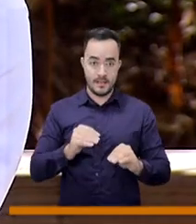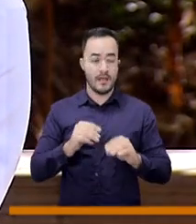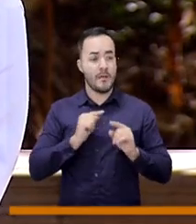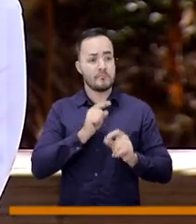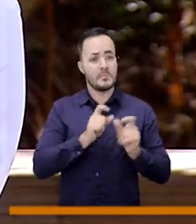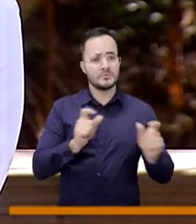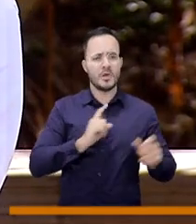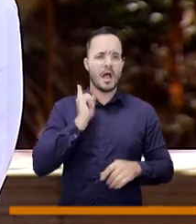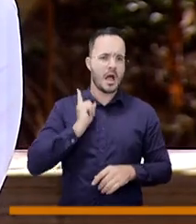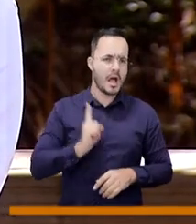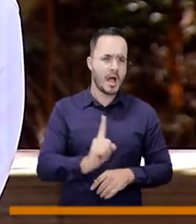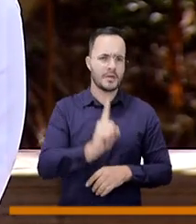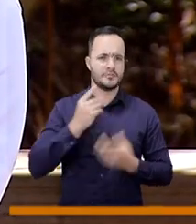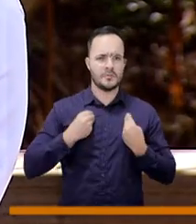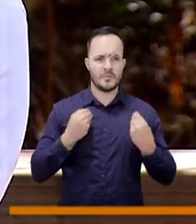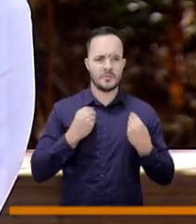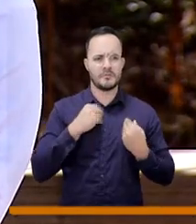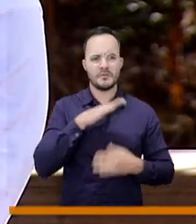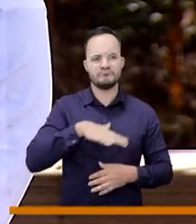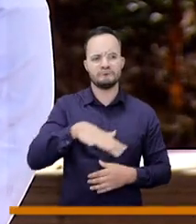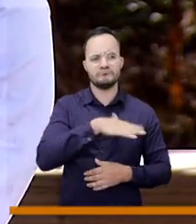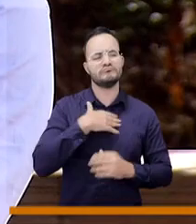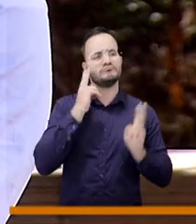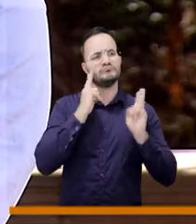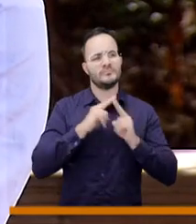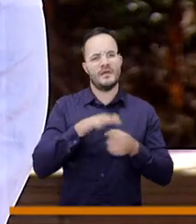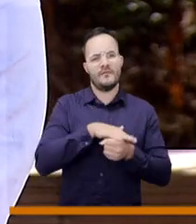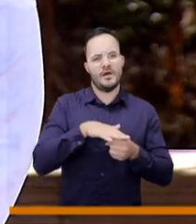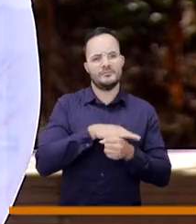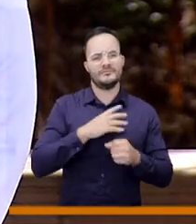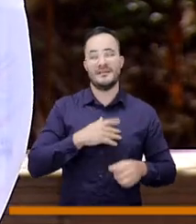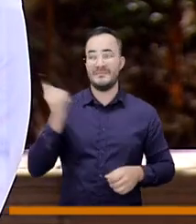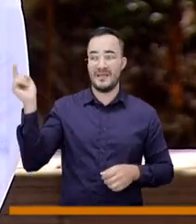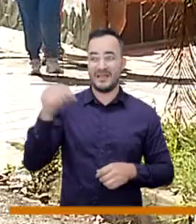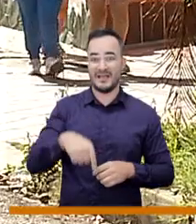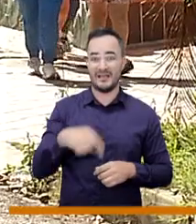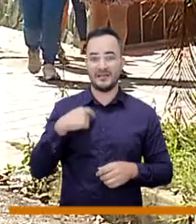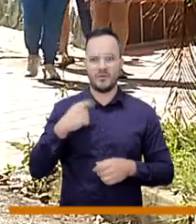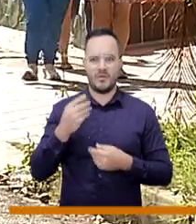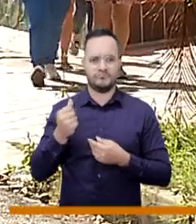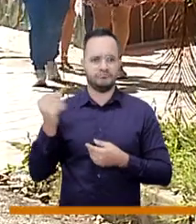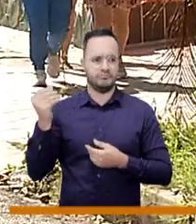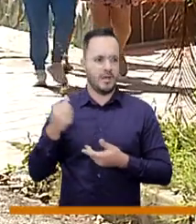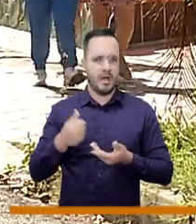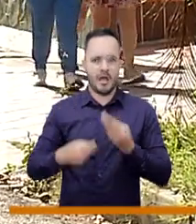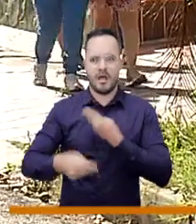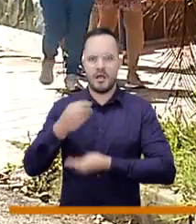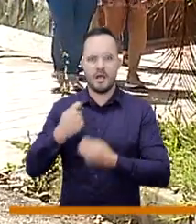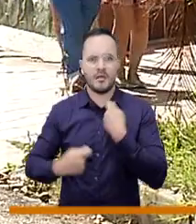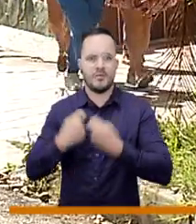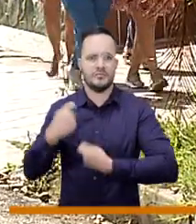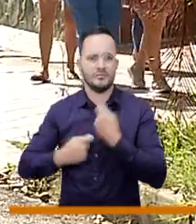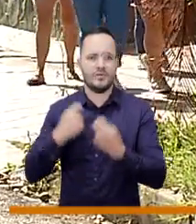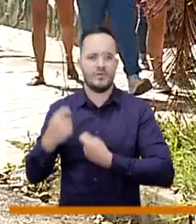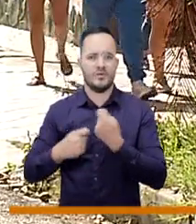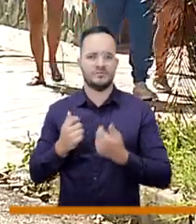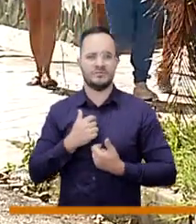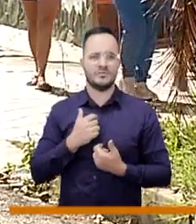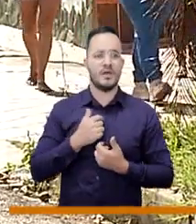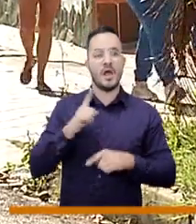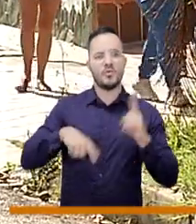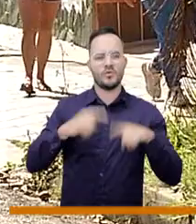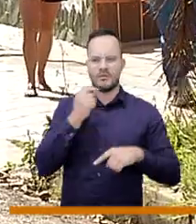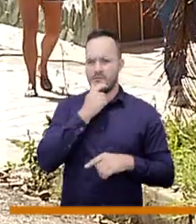que tradicionalmente han habitado un territorio, un barrio, un sector de la ciudad, desplazadas por unas personas que